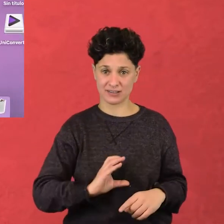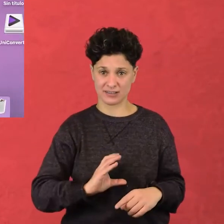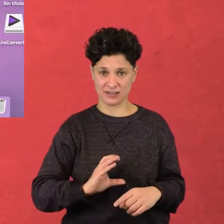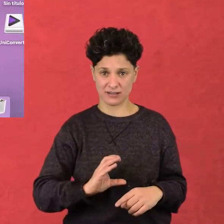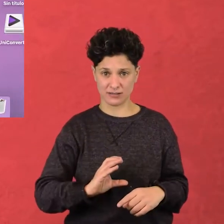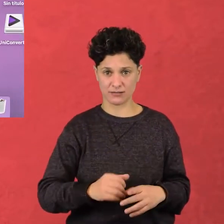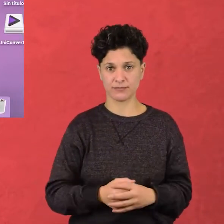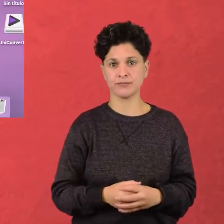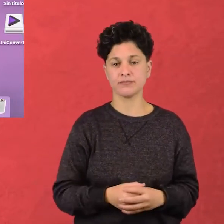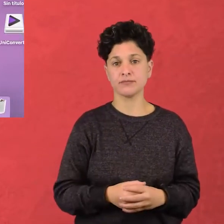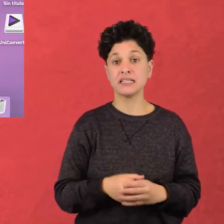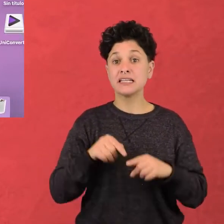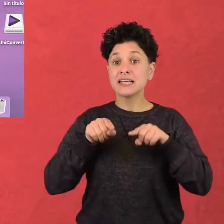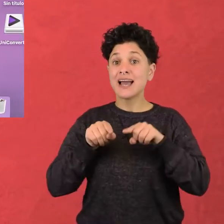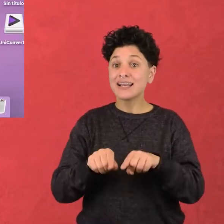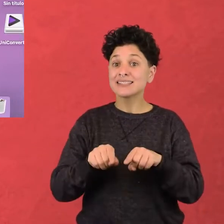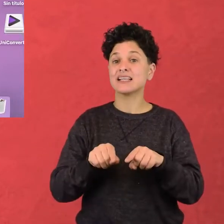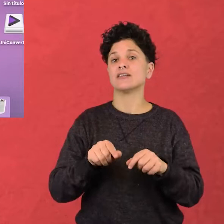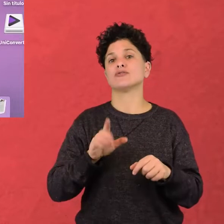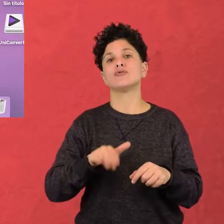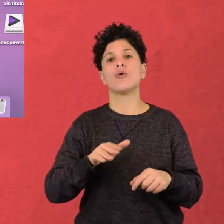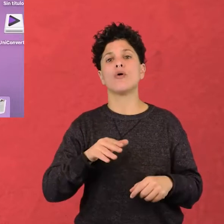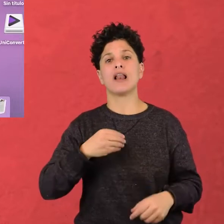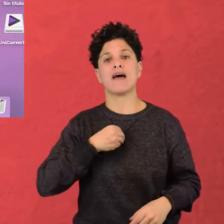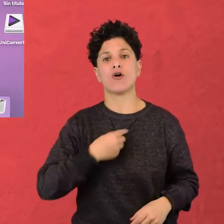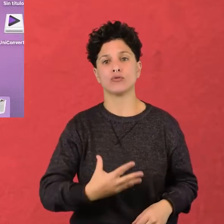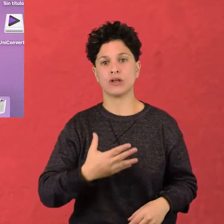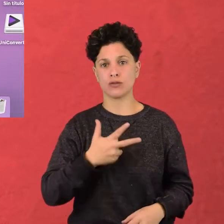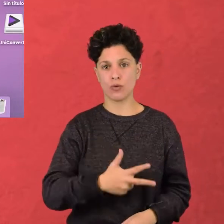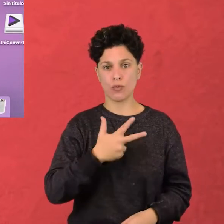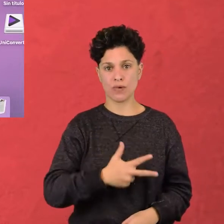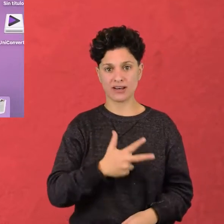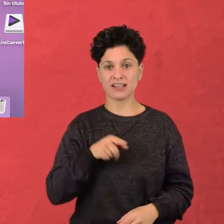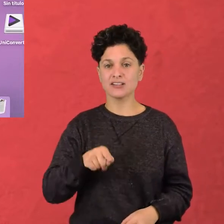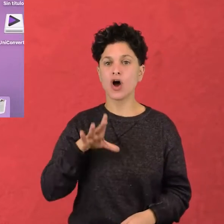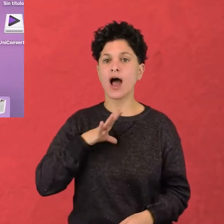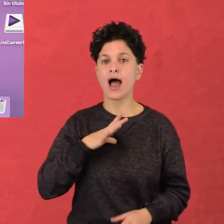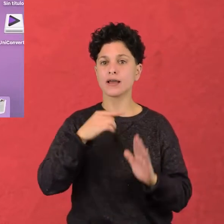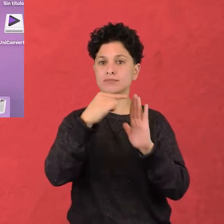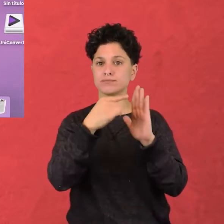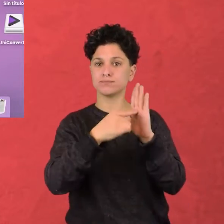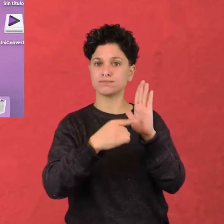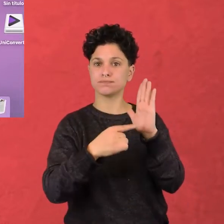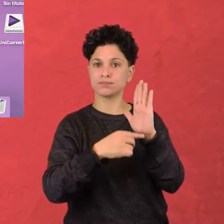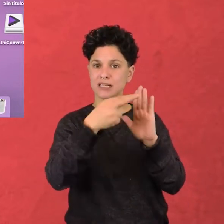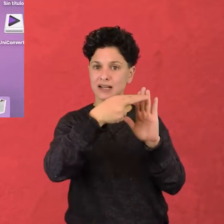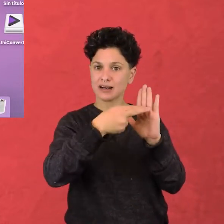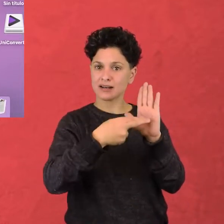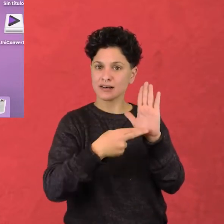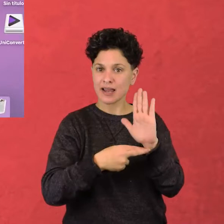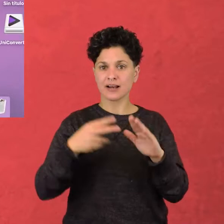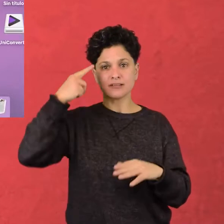Este viene dado por la voluntad humana conforme a principios. Lo característico de la voluntad